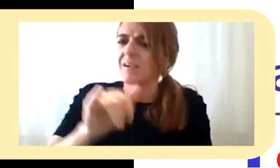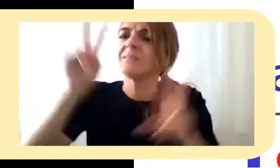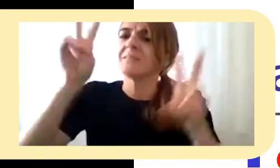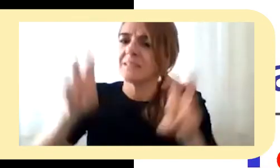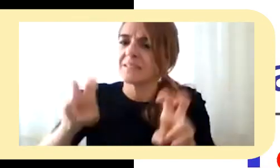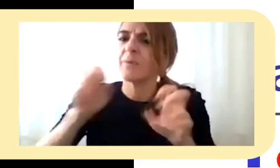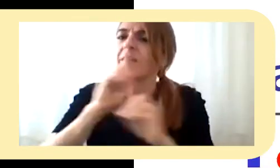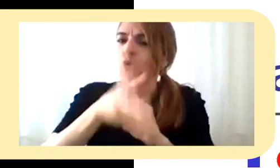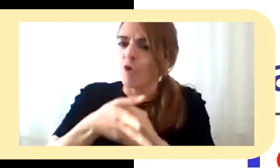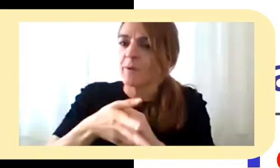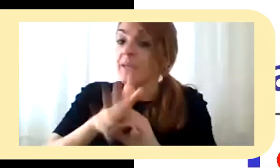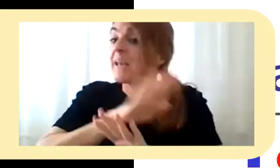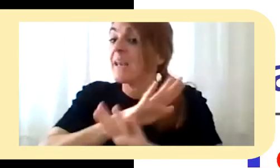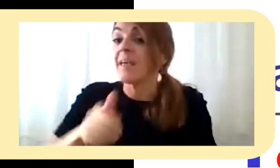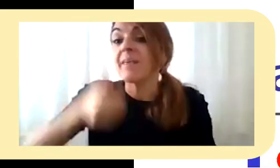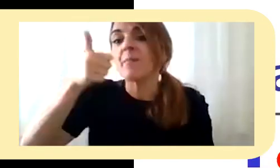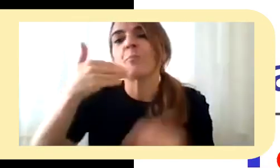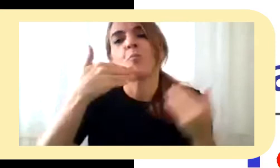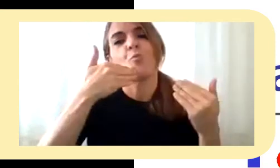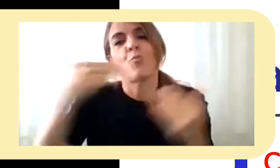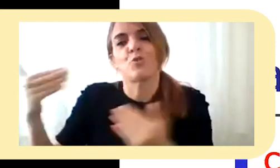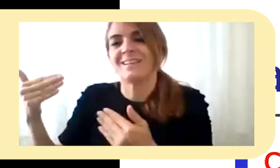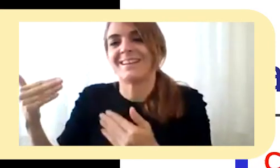más y muchas gracias.